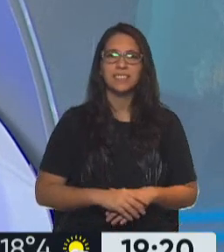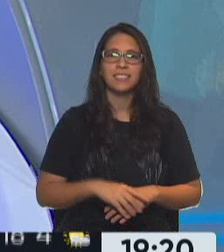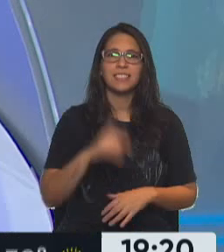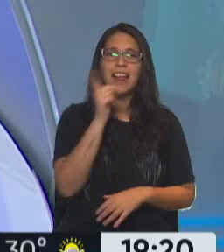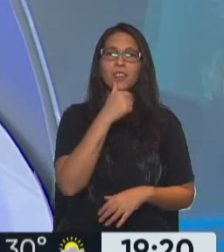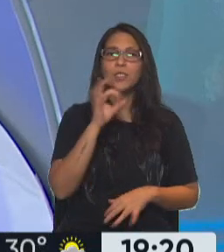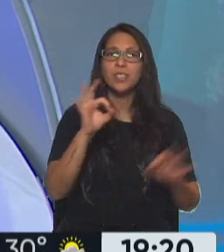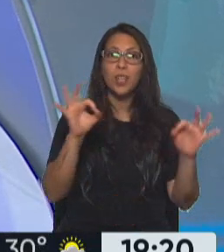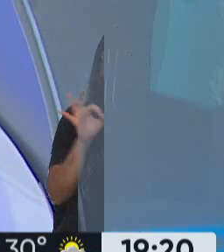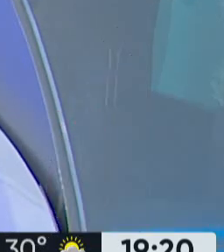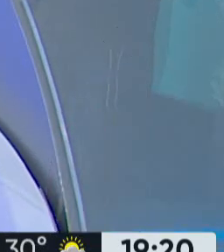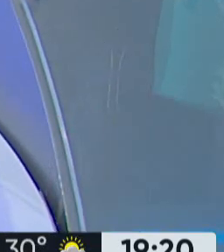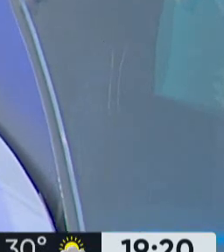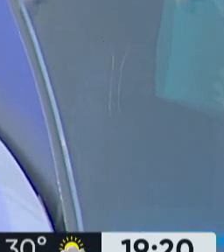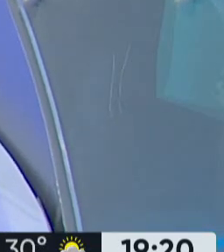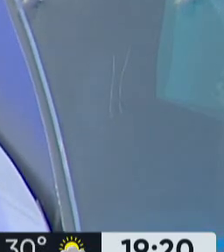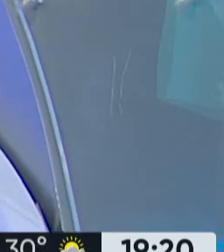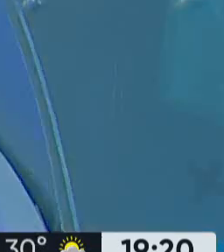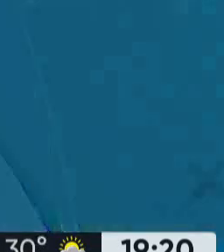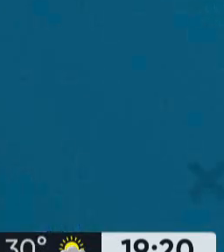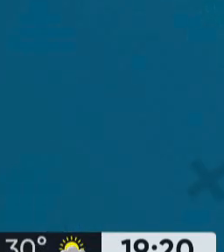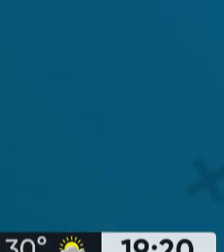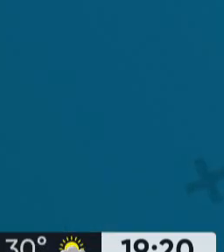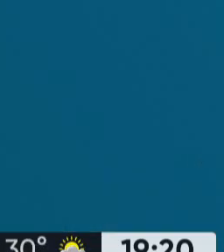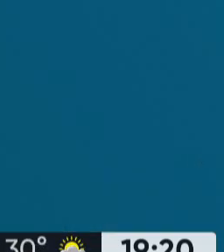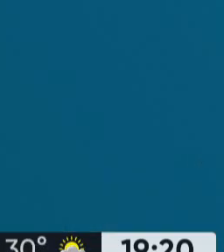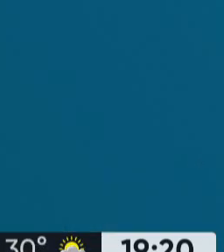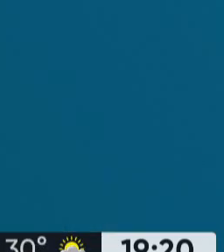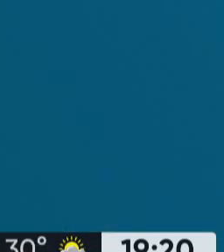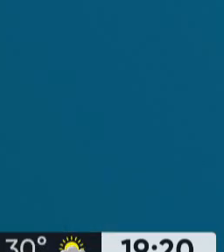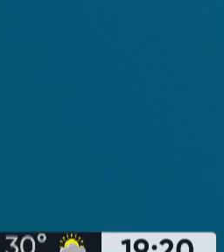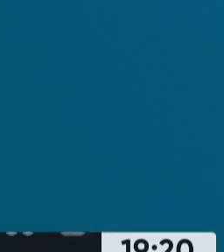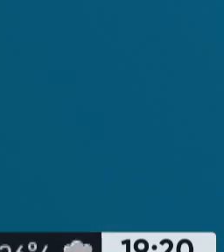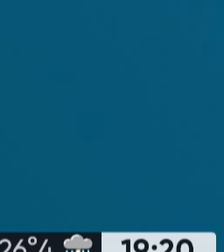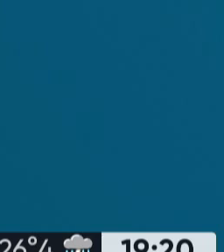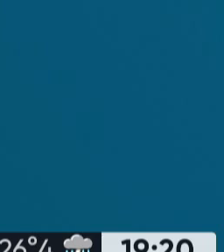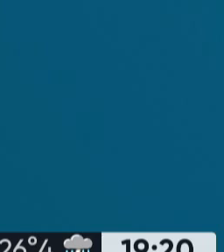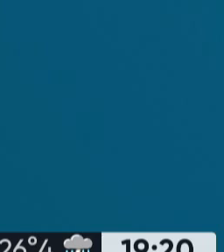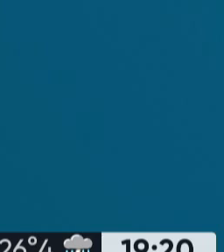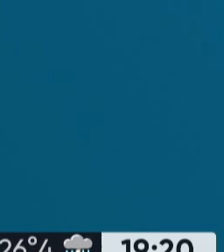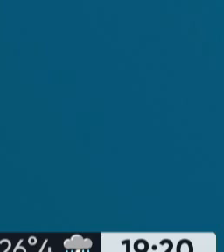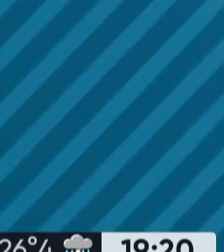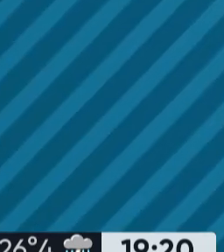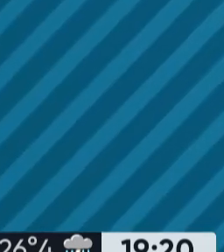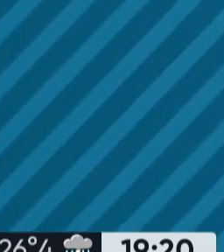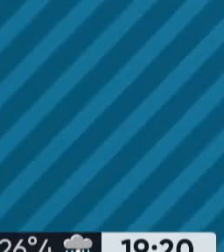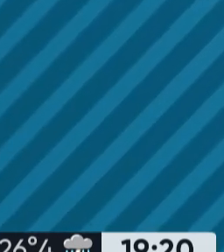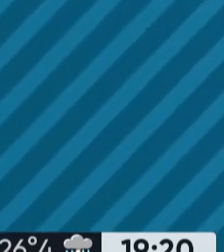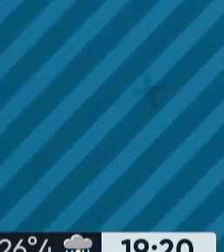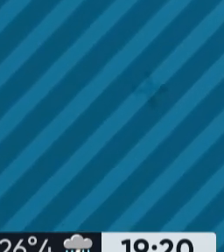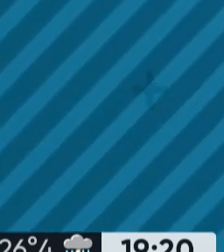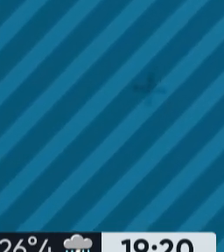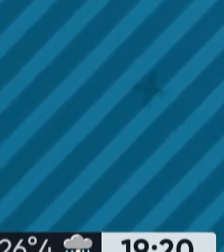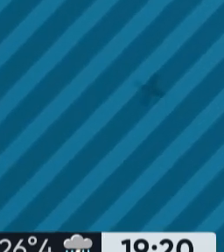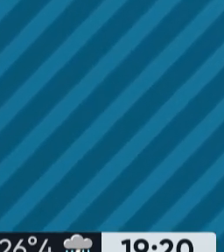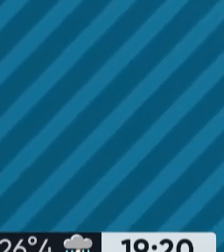Belgrano, Sarmiento en Junín empatando 0-0 con San Lorenzo. Y San Lorenzo no va para ningún lado, me lo dijo Gustavo. No sí, va para vos ningún lado. Porque te querés pelear